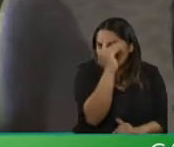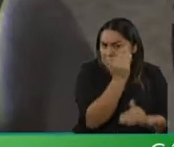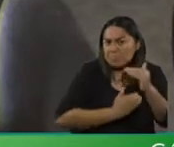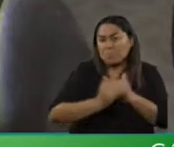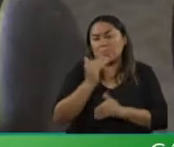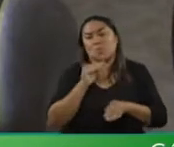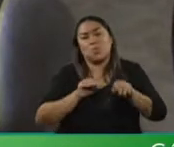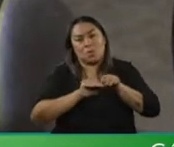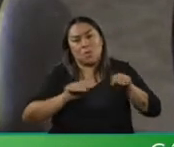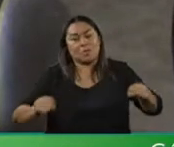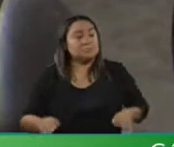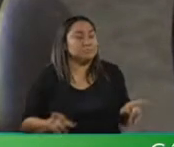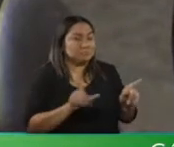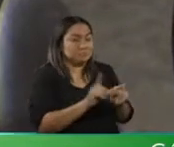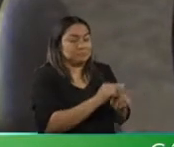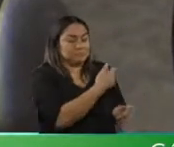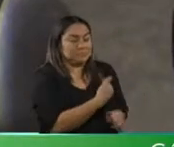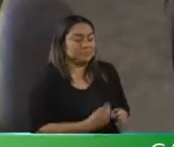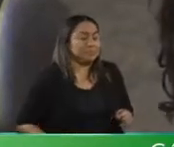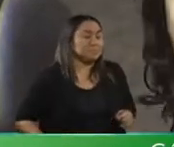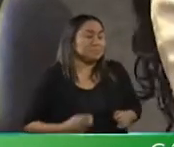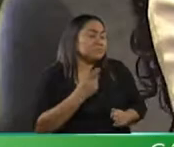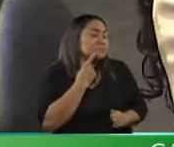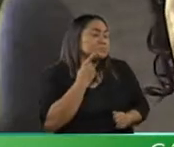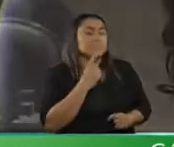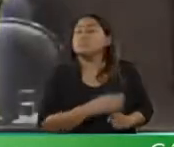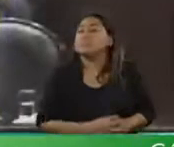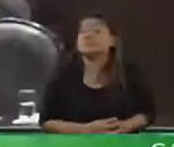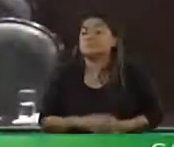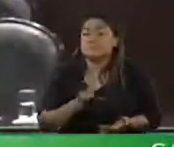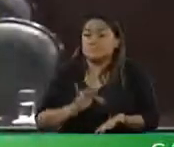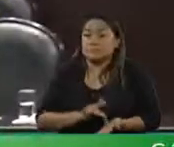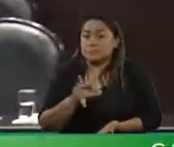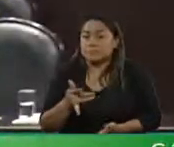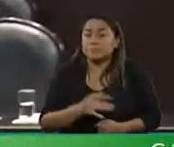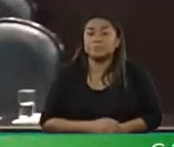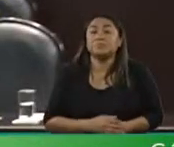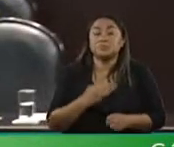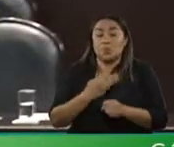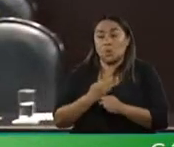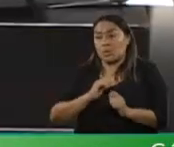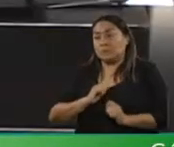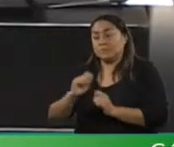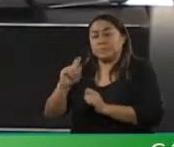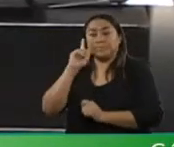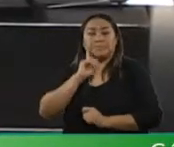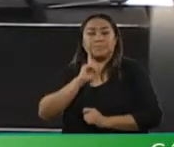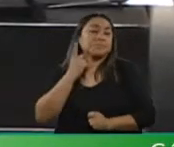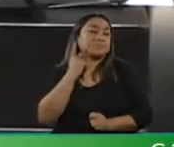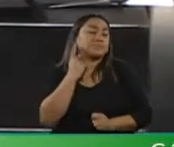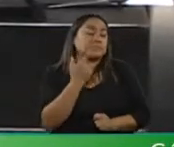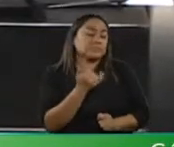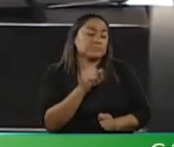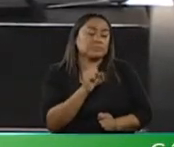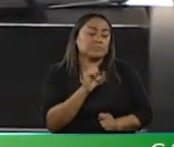paritario. Es cuanto, diputado presidente. Gracias. Tiene ahora el uso de la palabra la diputada Giselle Santander Soto de Morena.